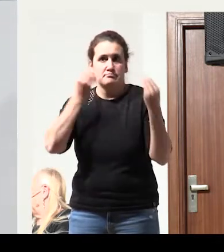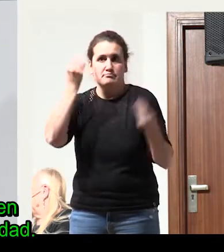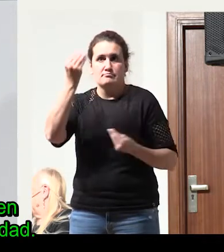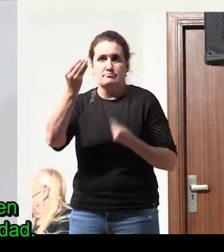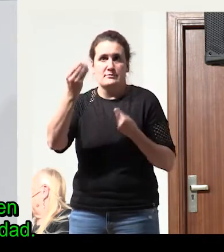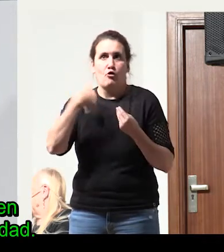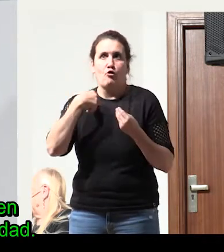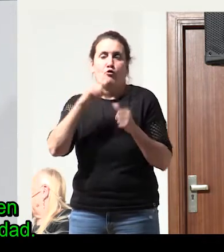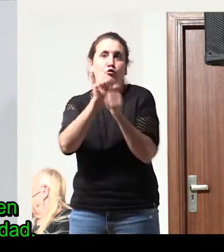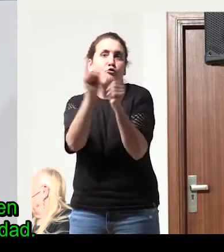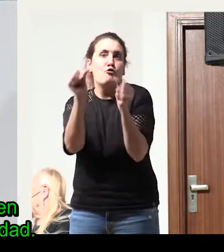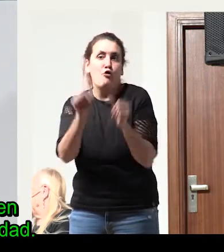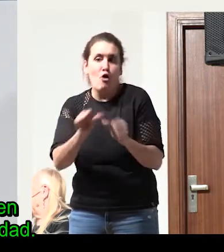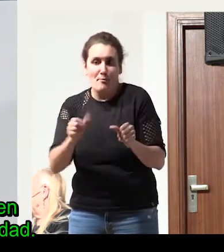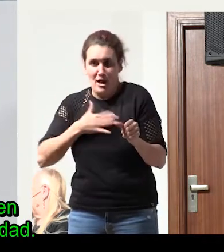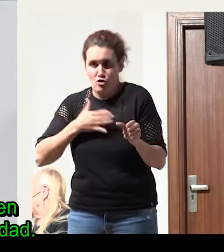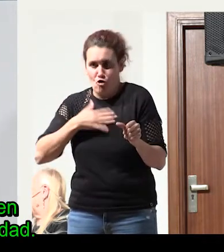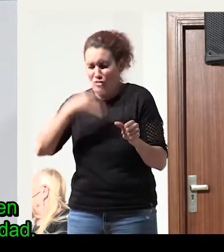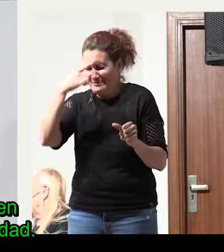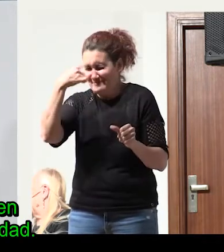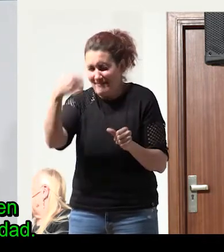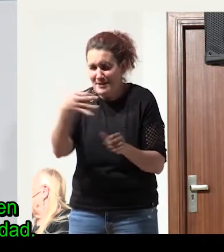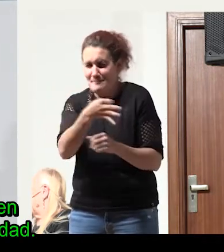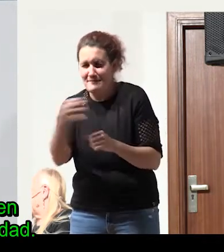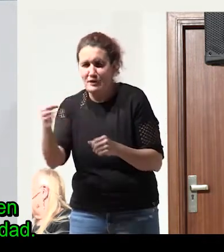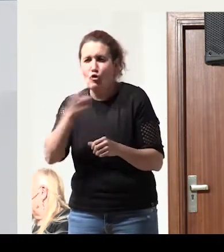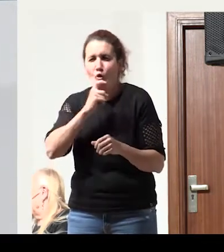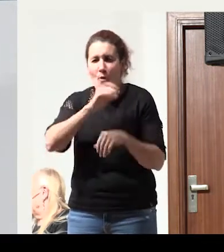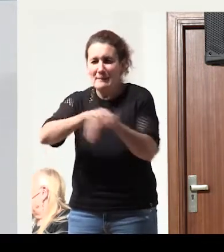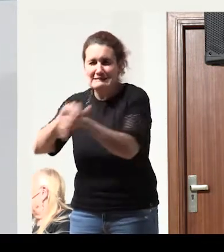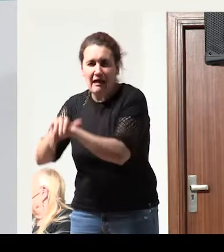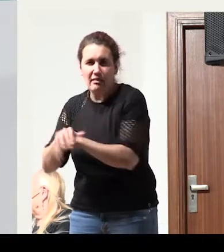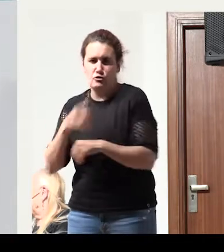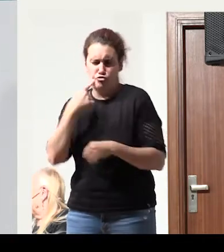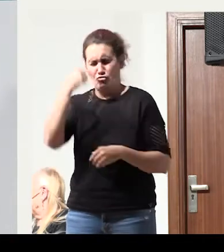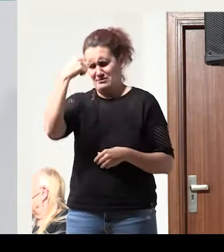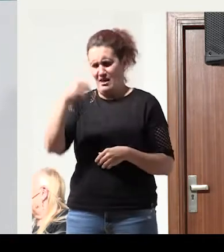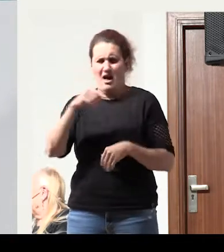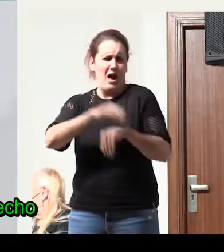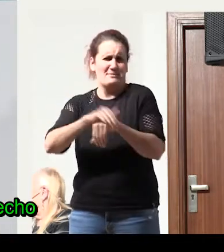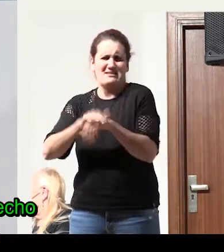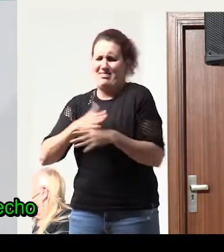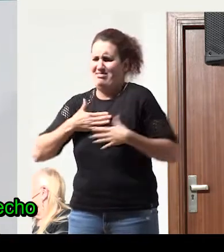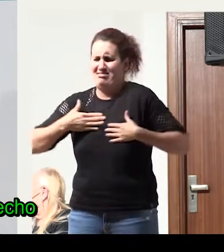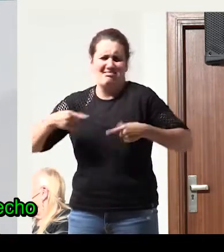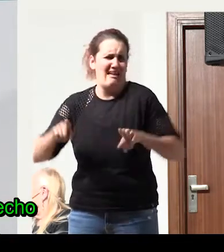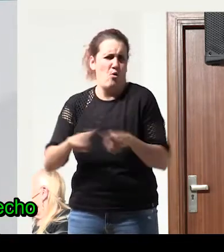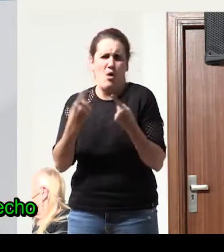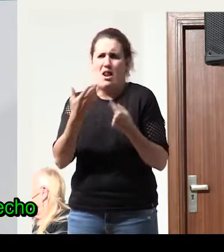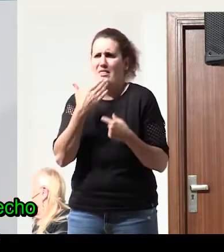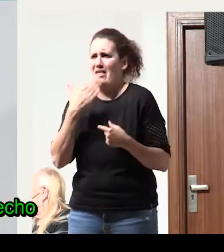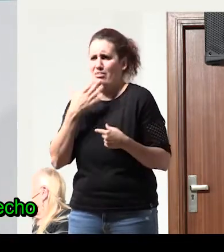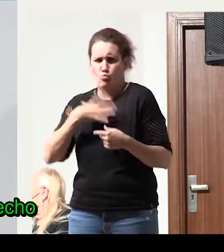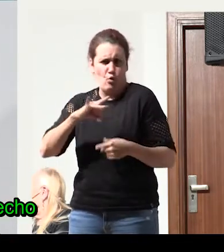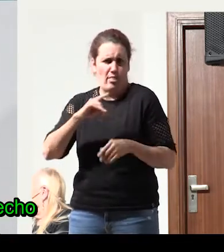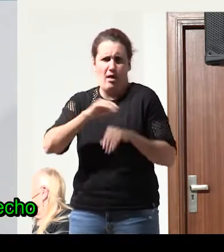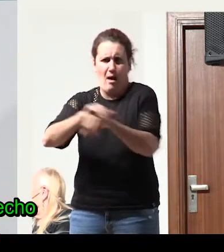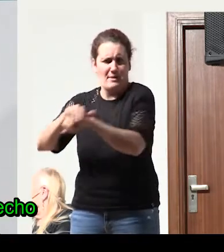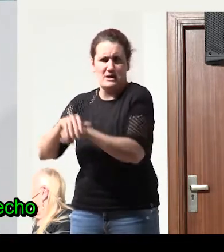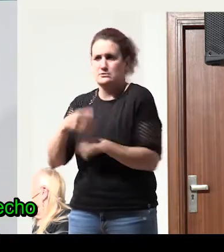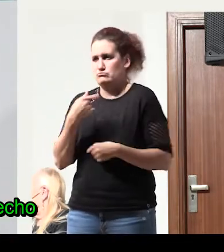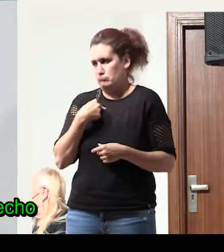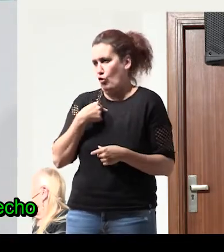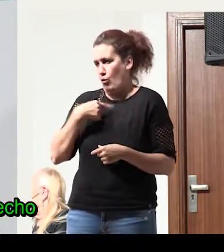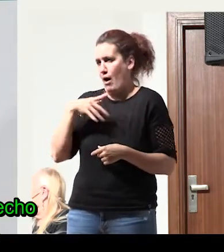de eso. A mí me parece que se pueden hacer amistades en cualquier edad. Bueno, a los hechos me remito, quiero decir, conozco personas que han hecho